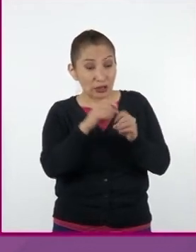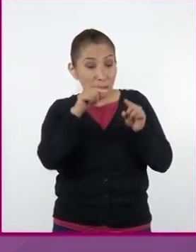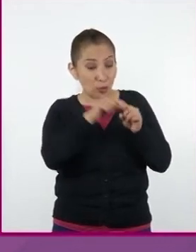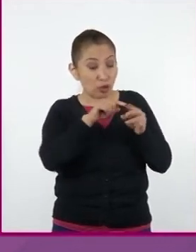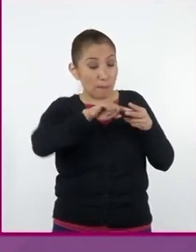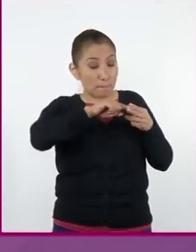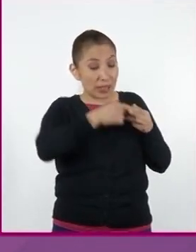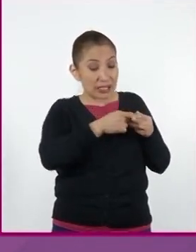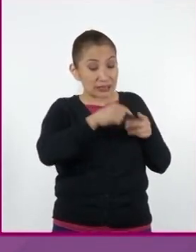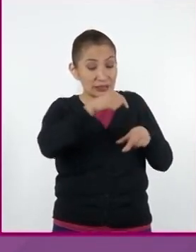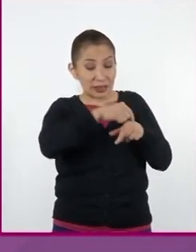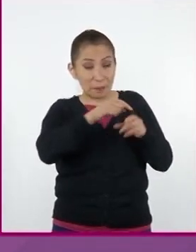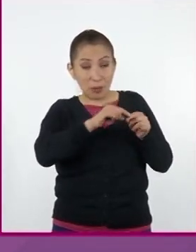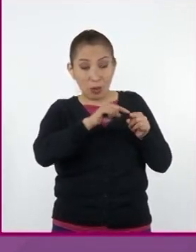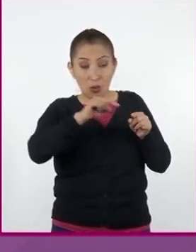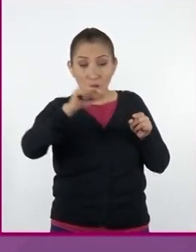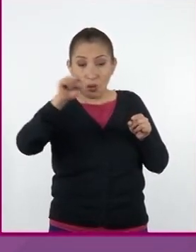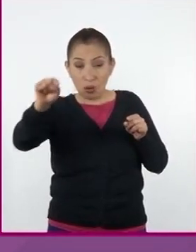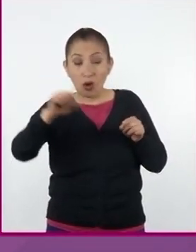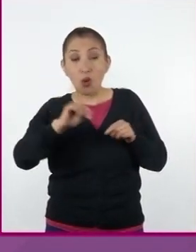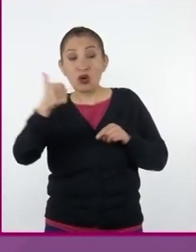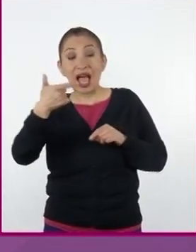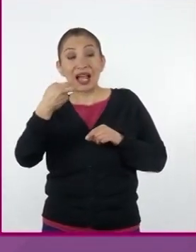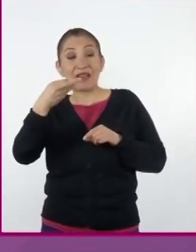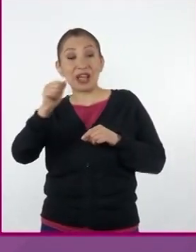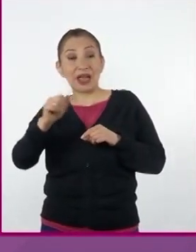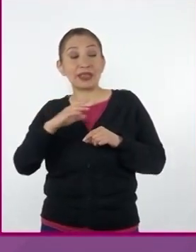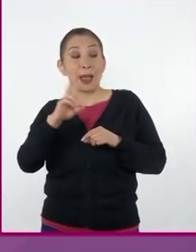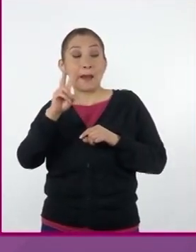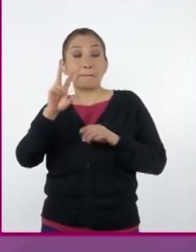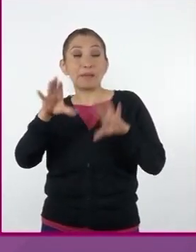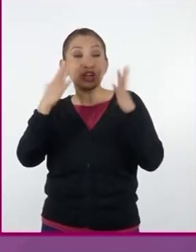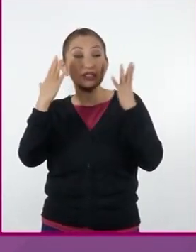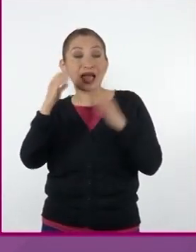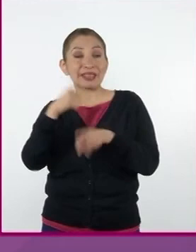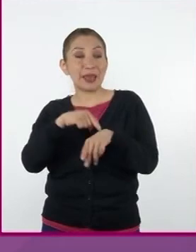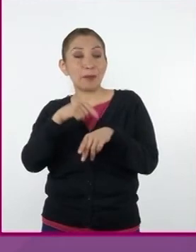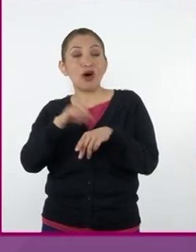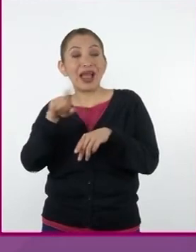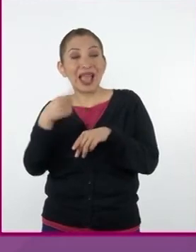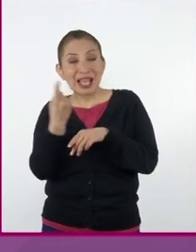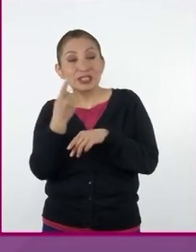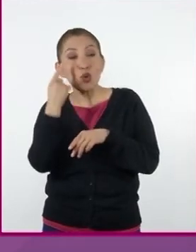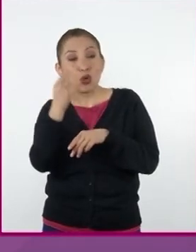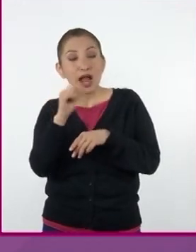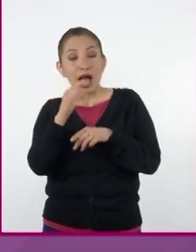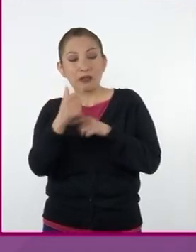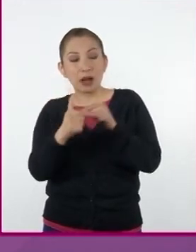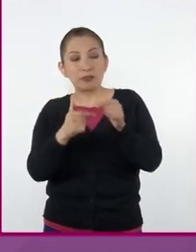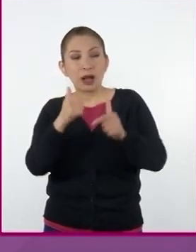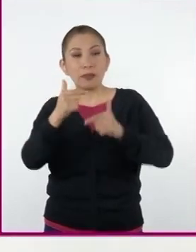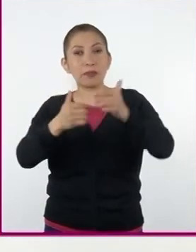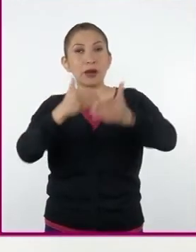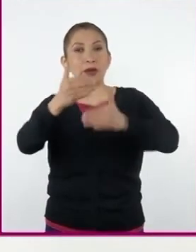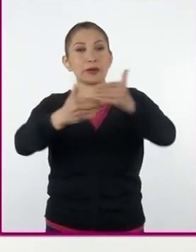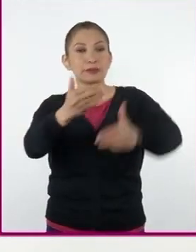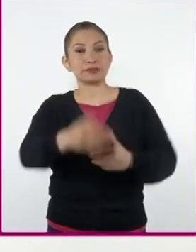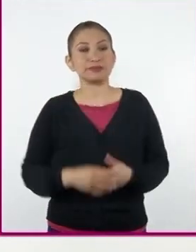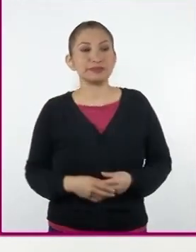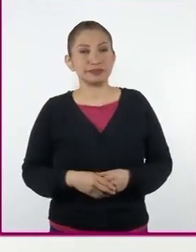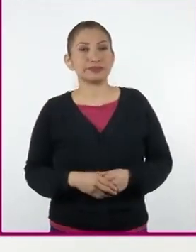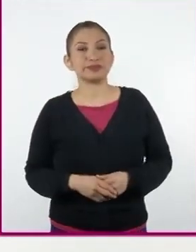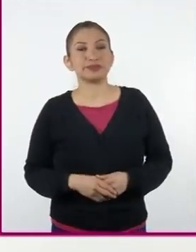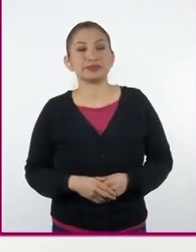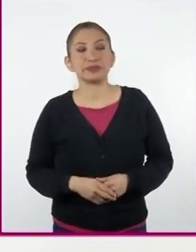su posición tiempo, mientras que en una gráfica de velocidad-tiempo representa una aceleración.